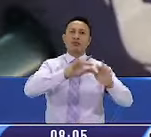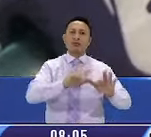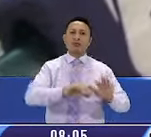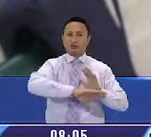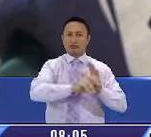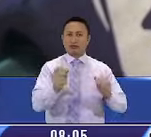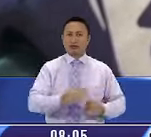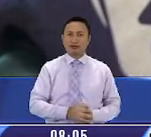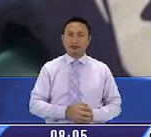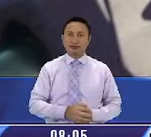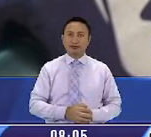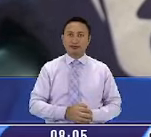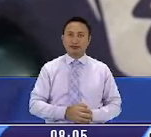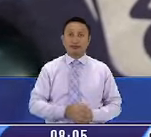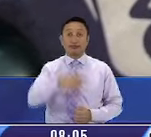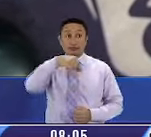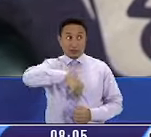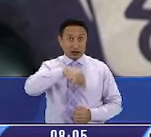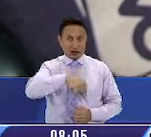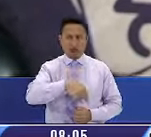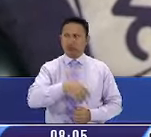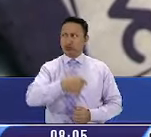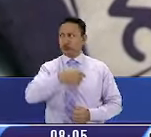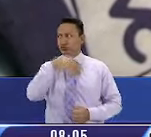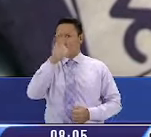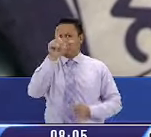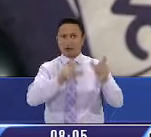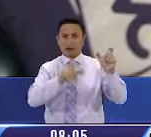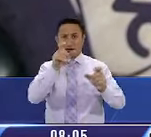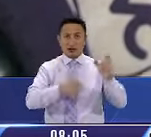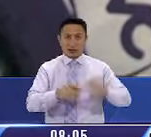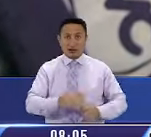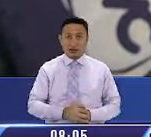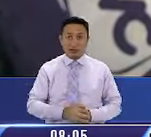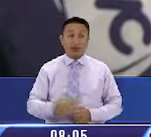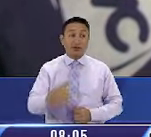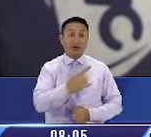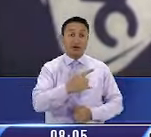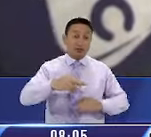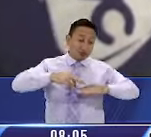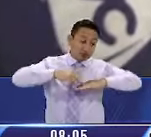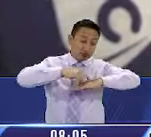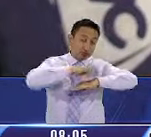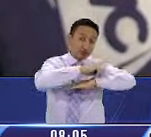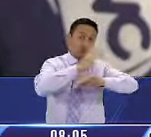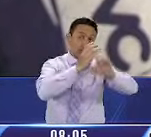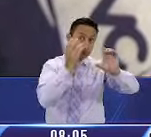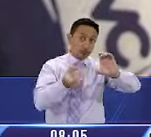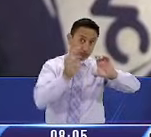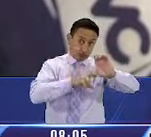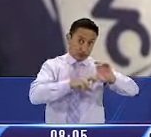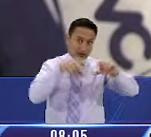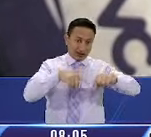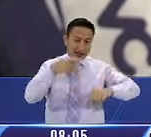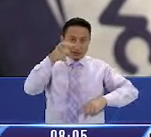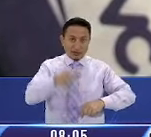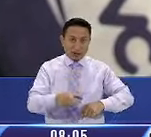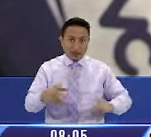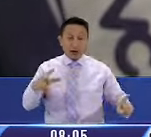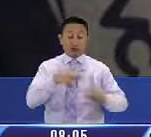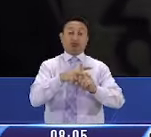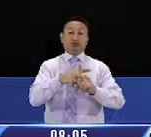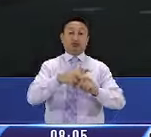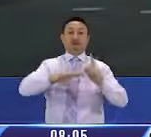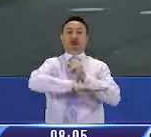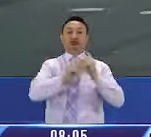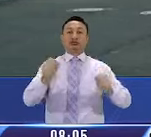Ya pasaba con mucha gente por aquí. Al subir a la esquina para coger el bus, ahí les